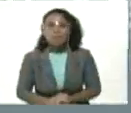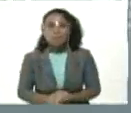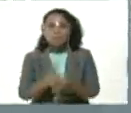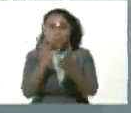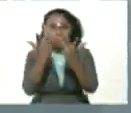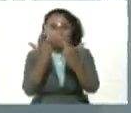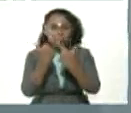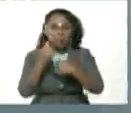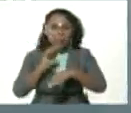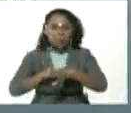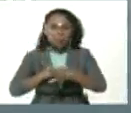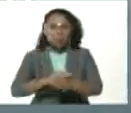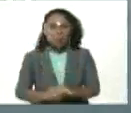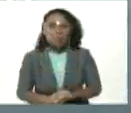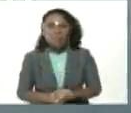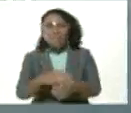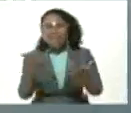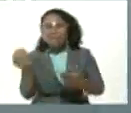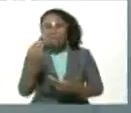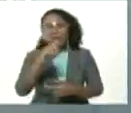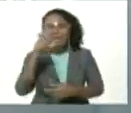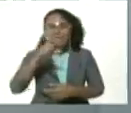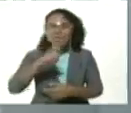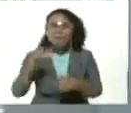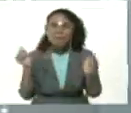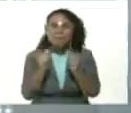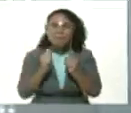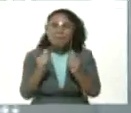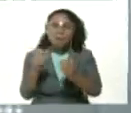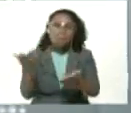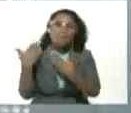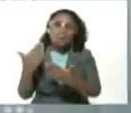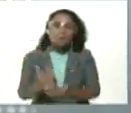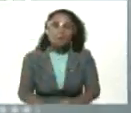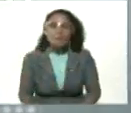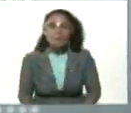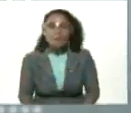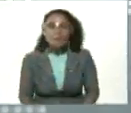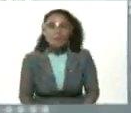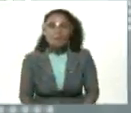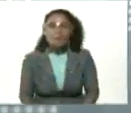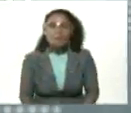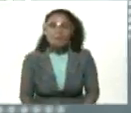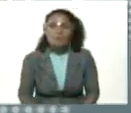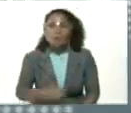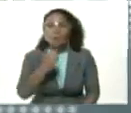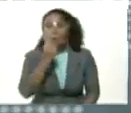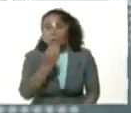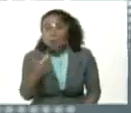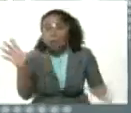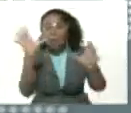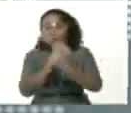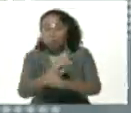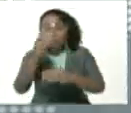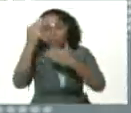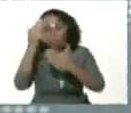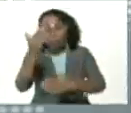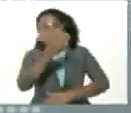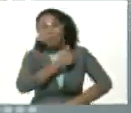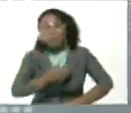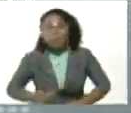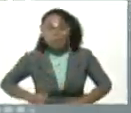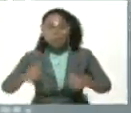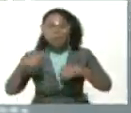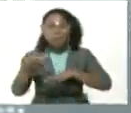las novedades. ¿Qué más necesita Mérida de apoyo? Adelante. Muy buenas noches. Saludos, presidente, desde